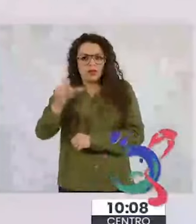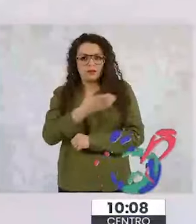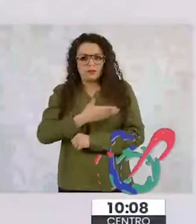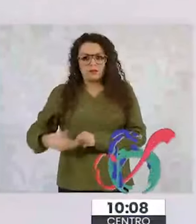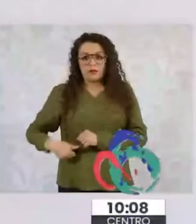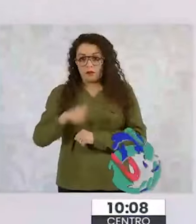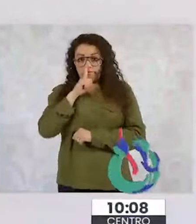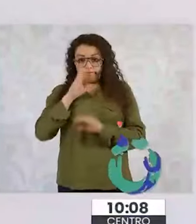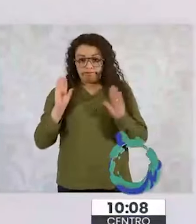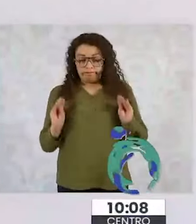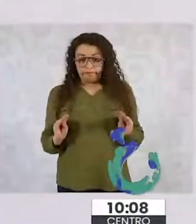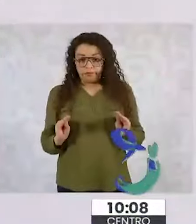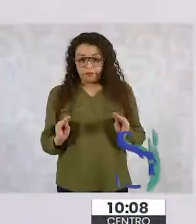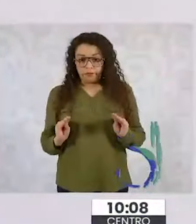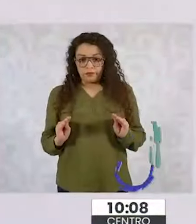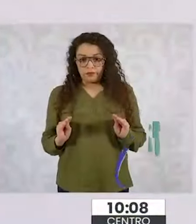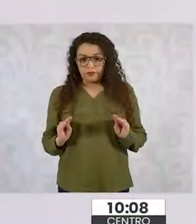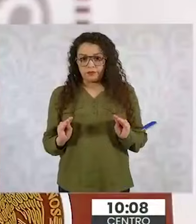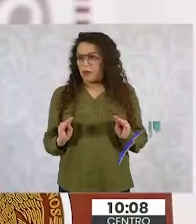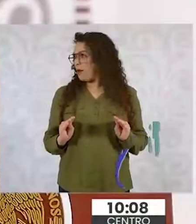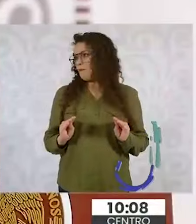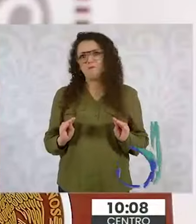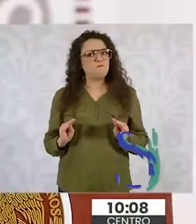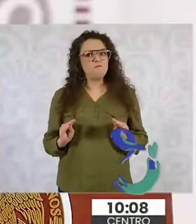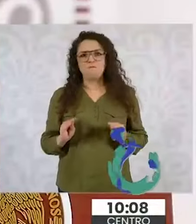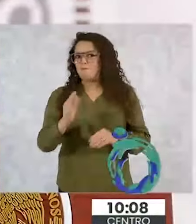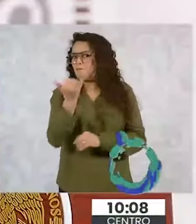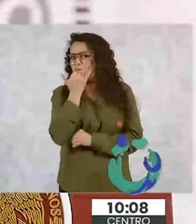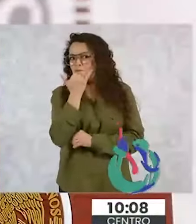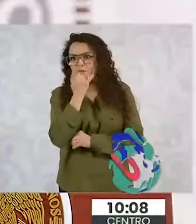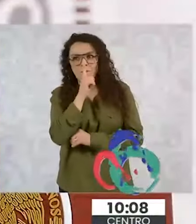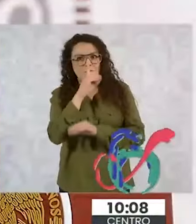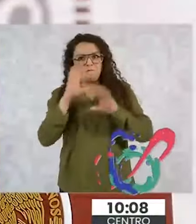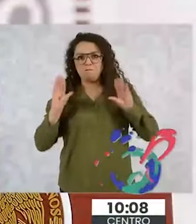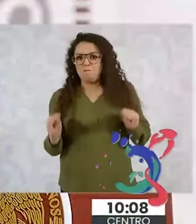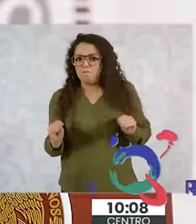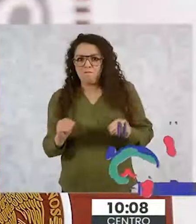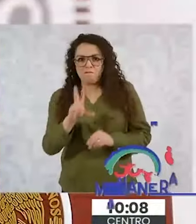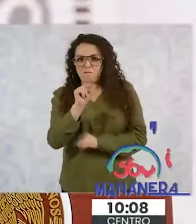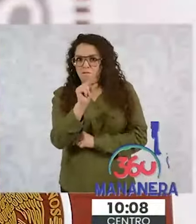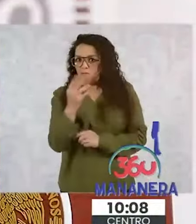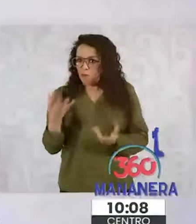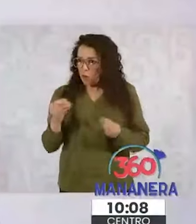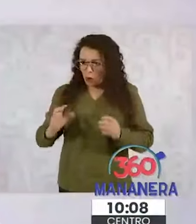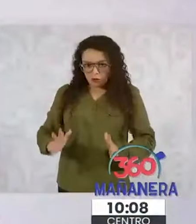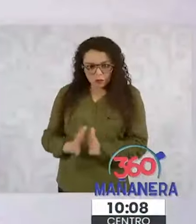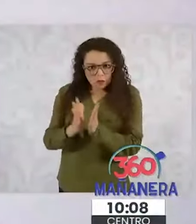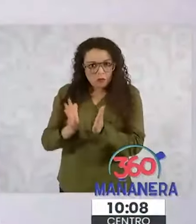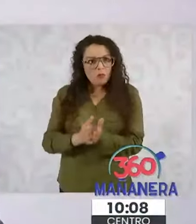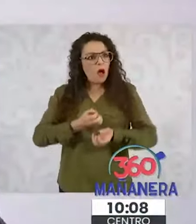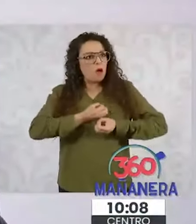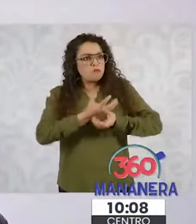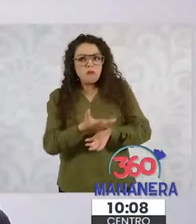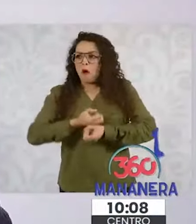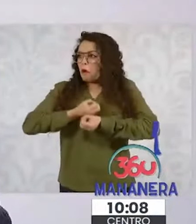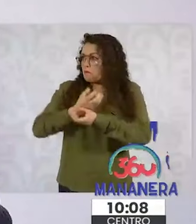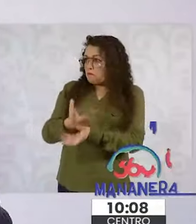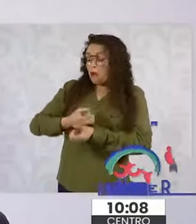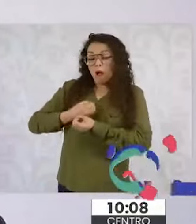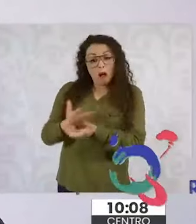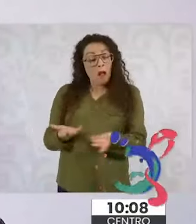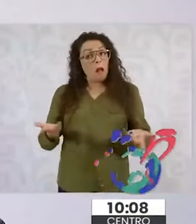estuvo en silencio ha estado muy muy este comunicativo en silencio actual no no estado muy comunicativo la